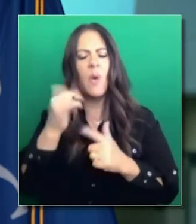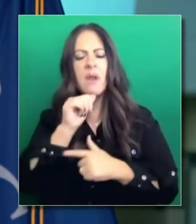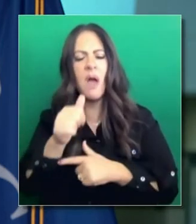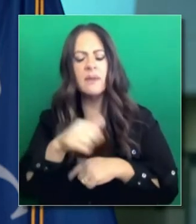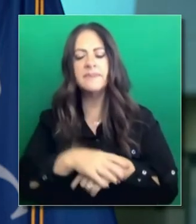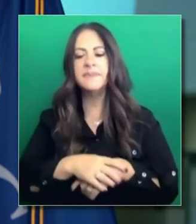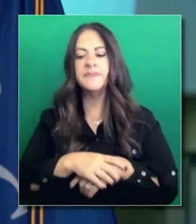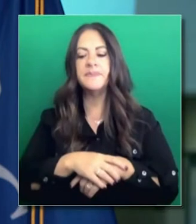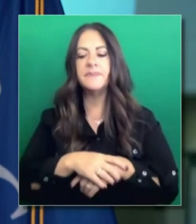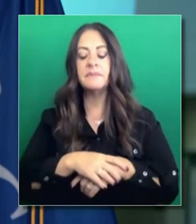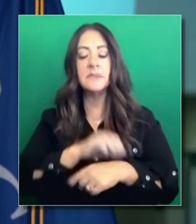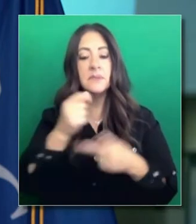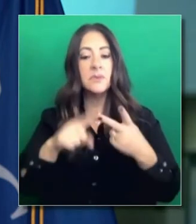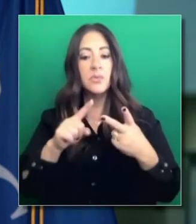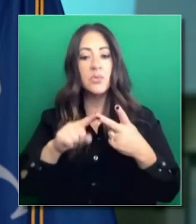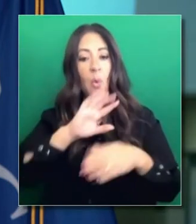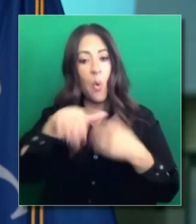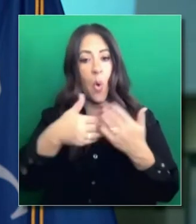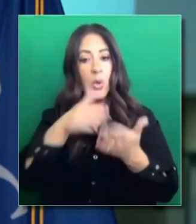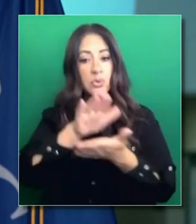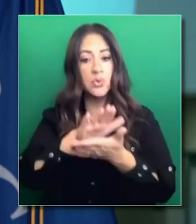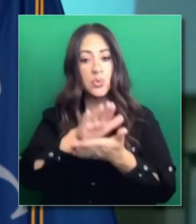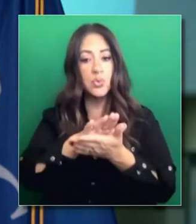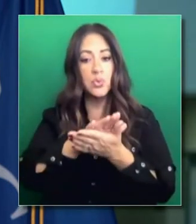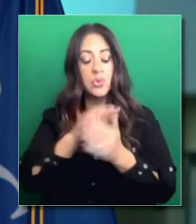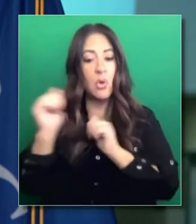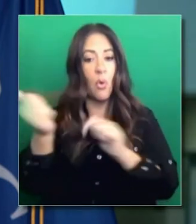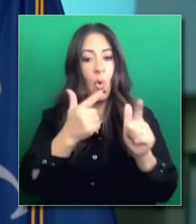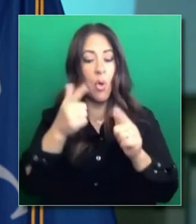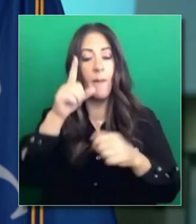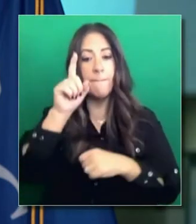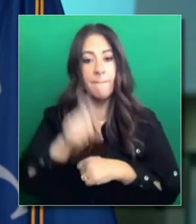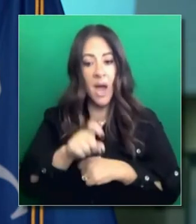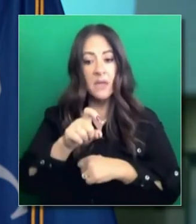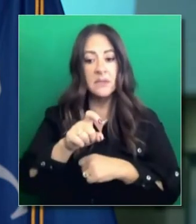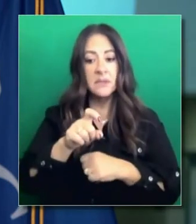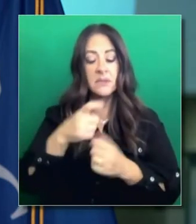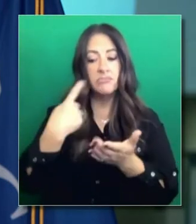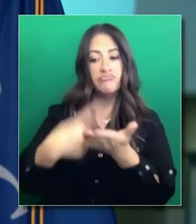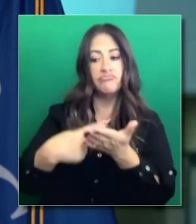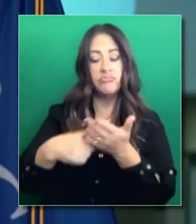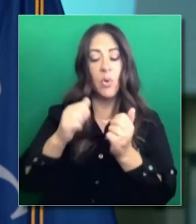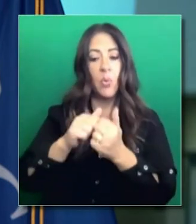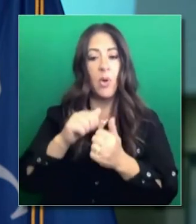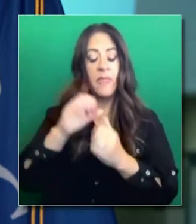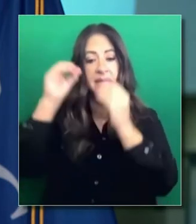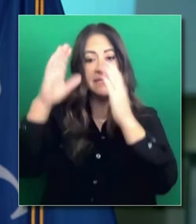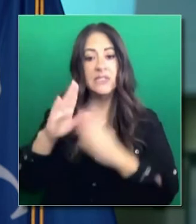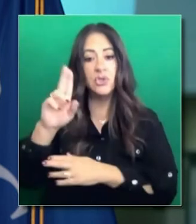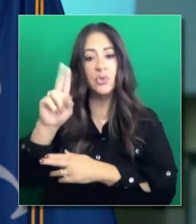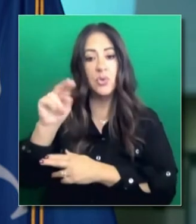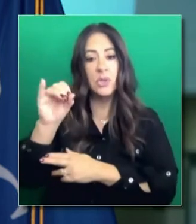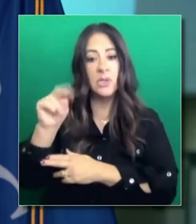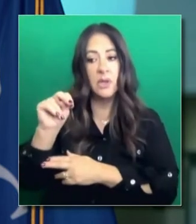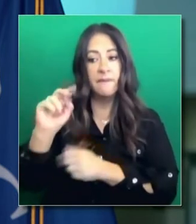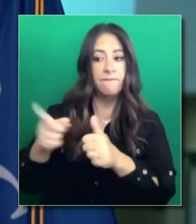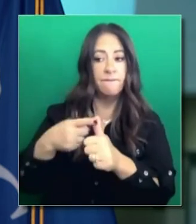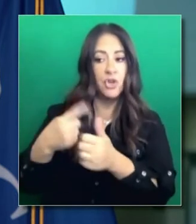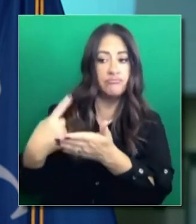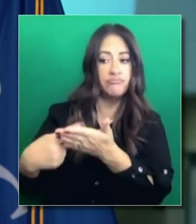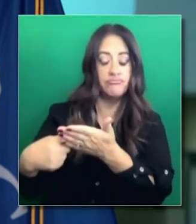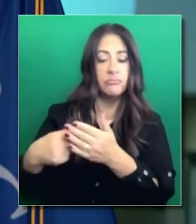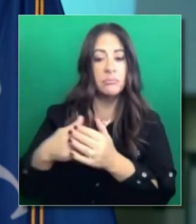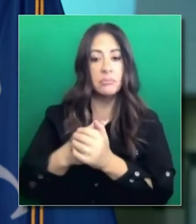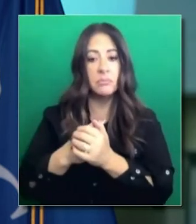escoger. O sea, que el plan de reapertura tiene que ser algo negociado con los sindicatos